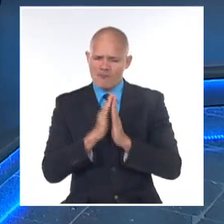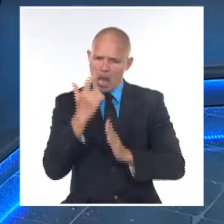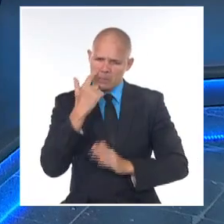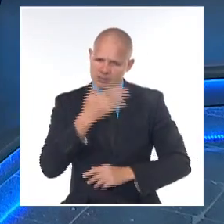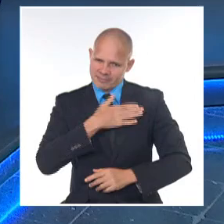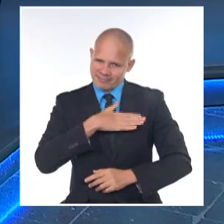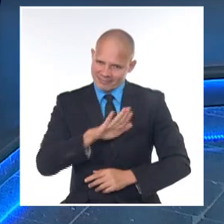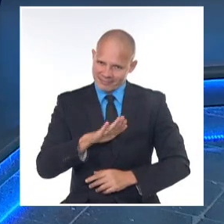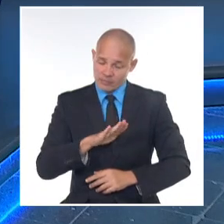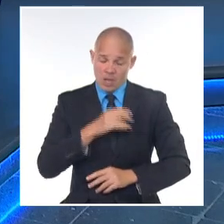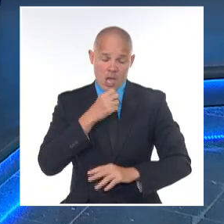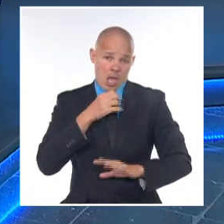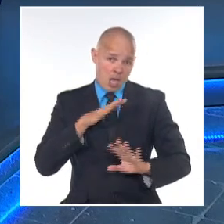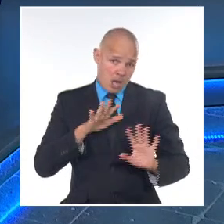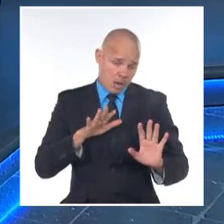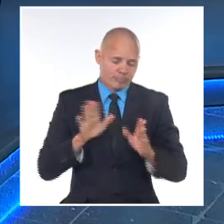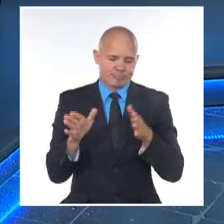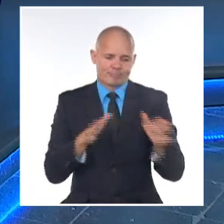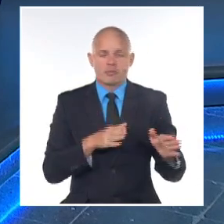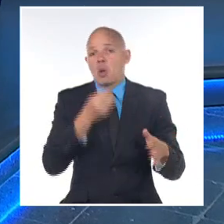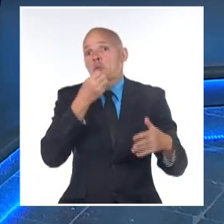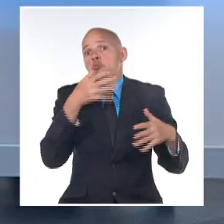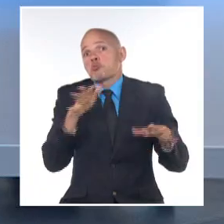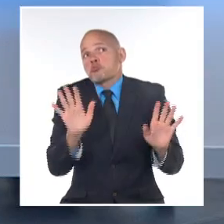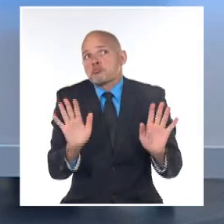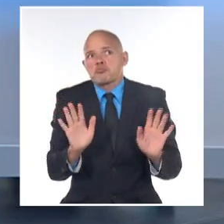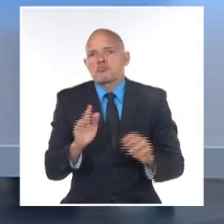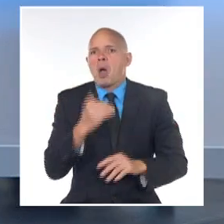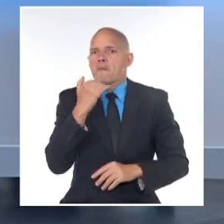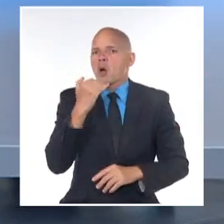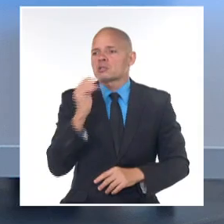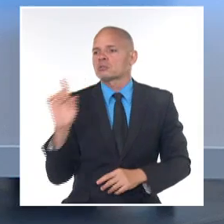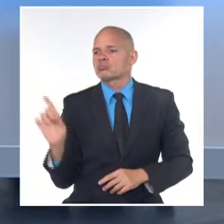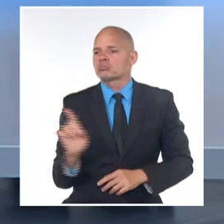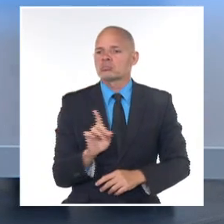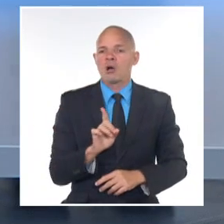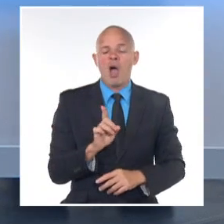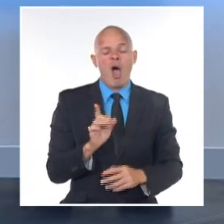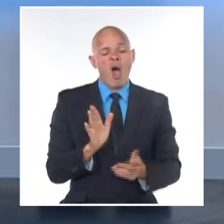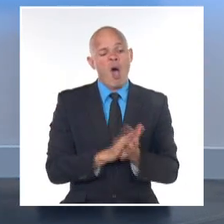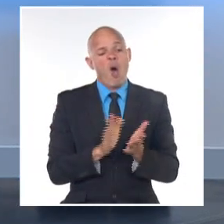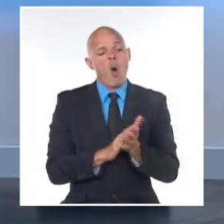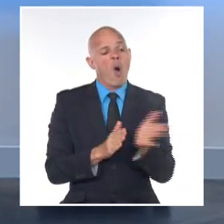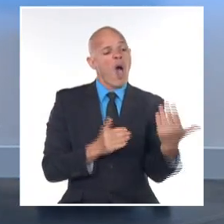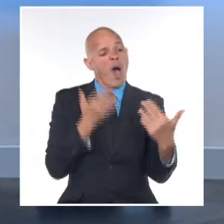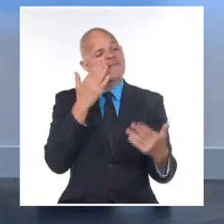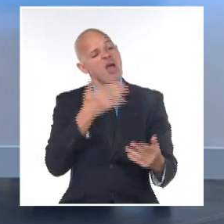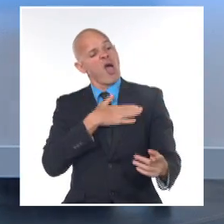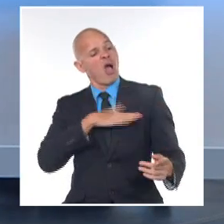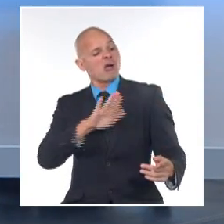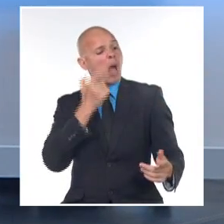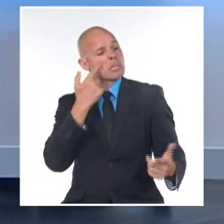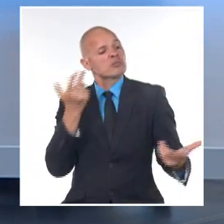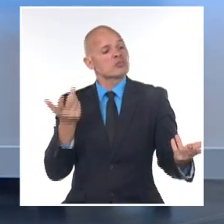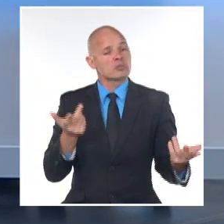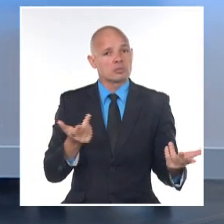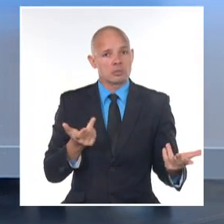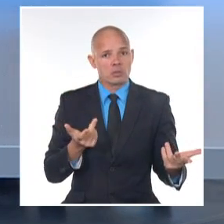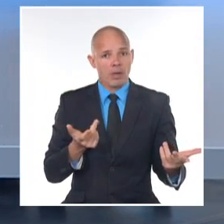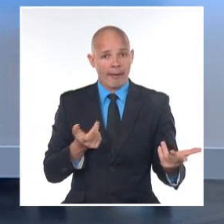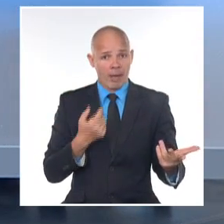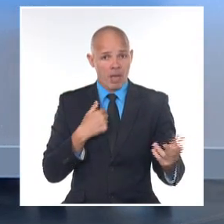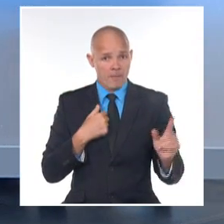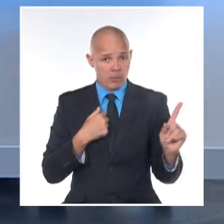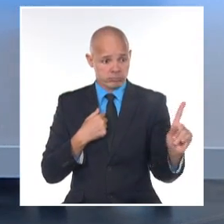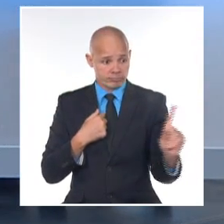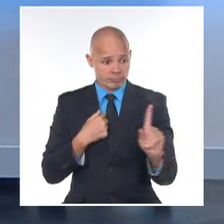persona comienza a reaccionar de esta manera, fiscal. Bueno, la persona, si ya el no contestar, el desobedecer,